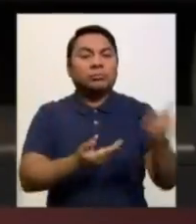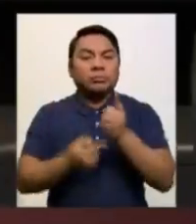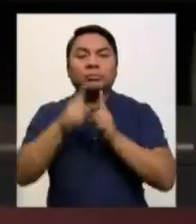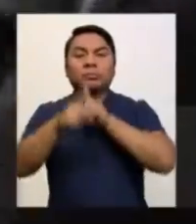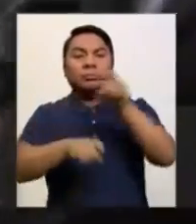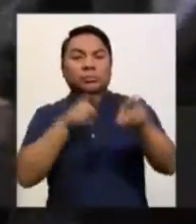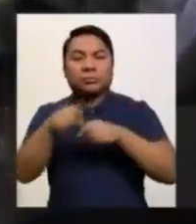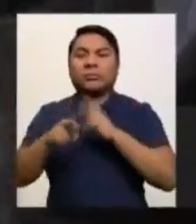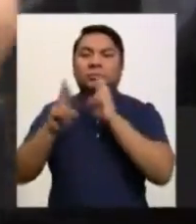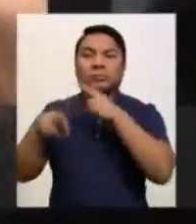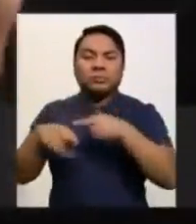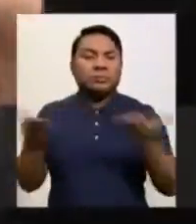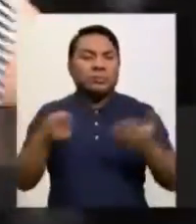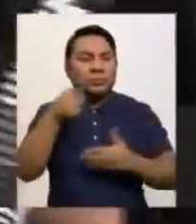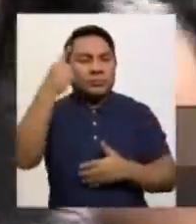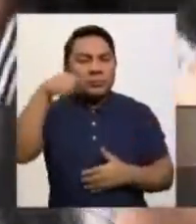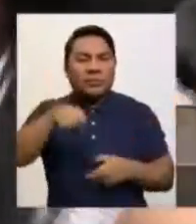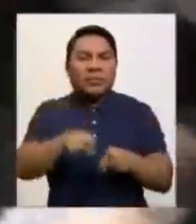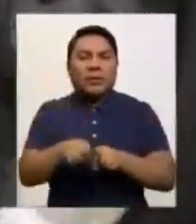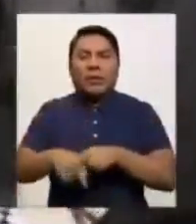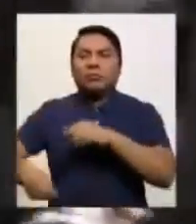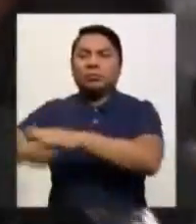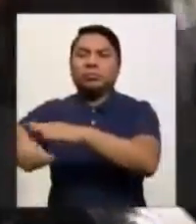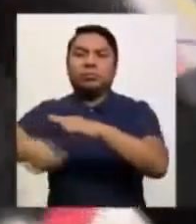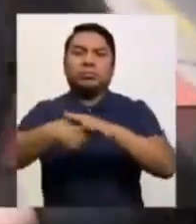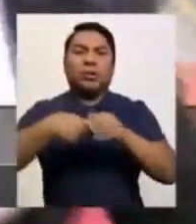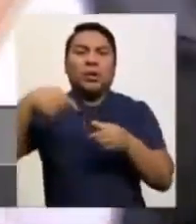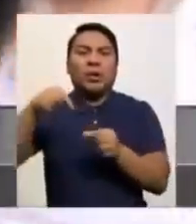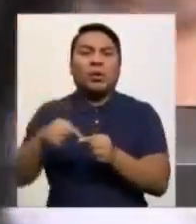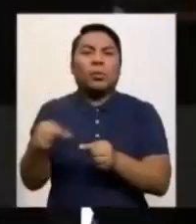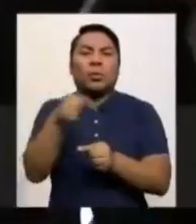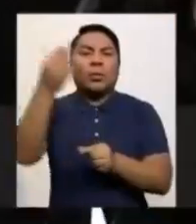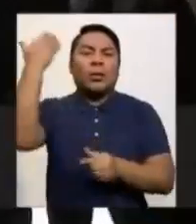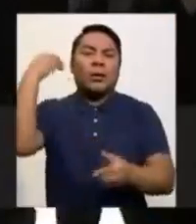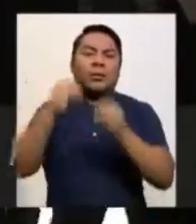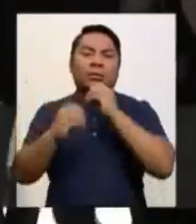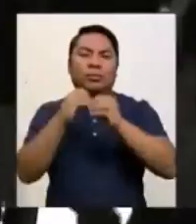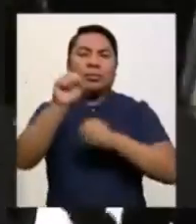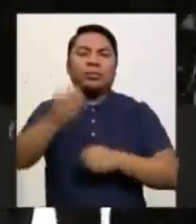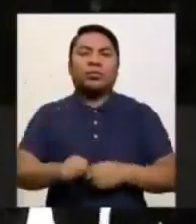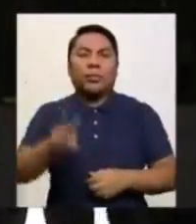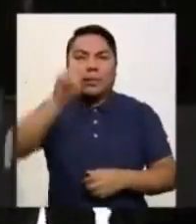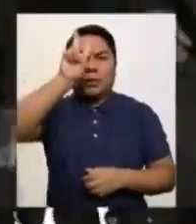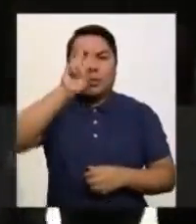con las investigaciones sobre presuntos sobornos en el proyecto del gasoducto del sur peruano.